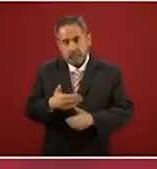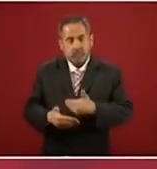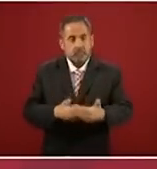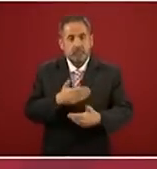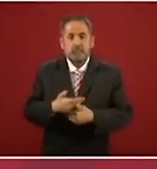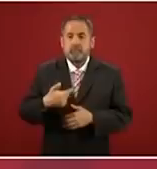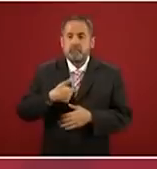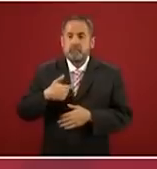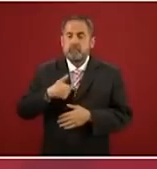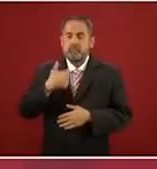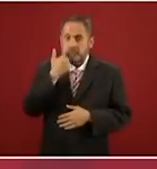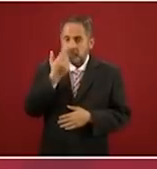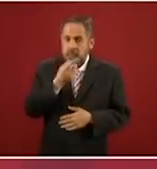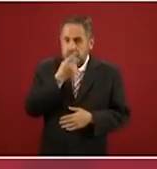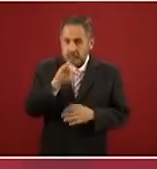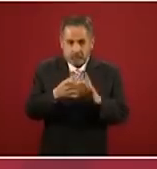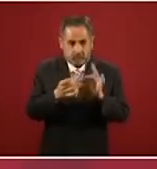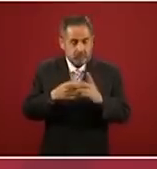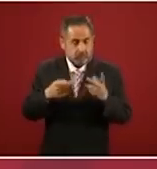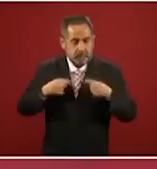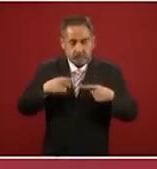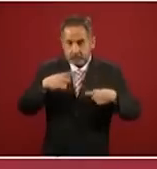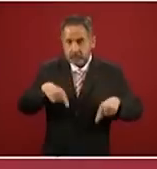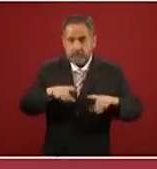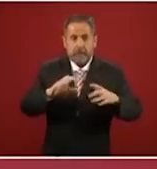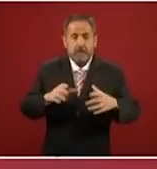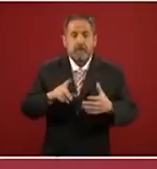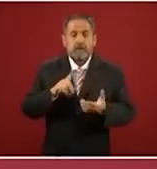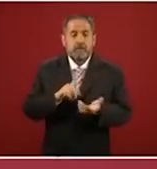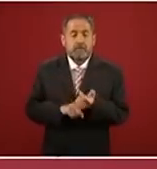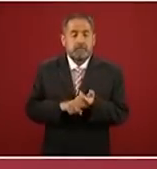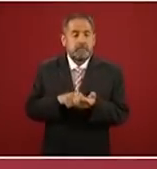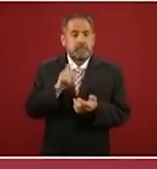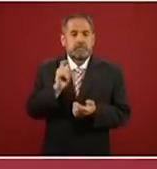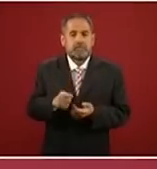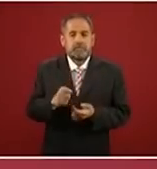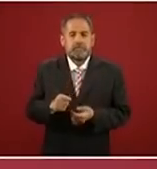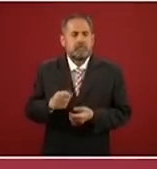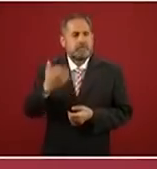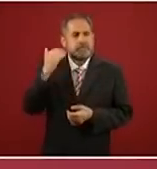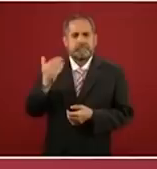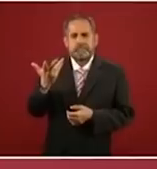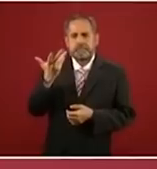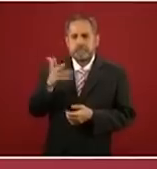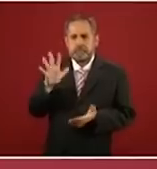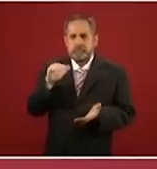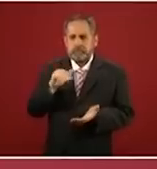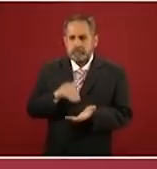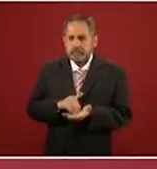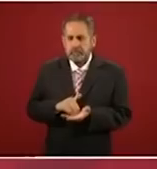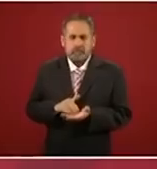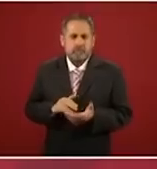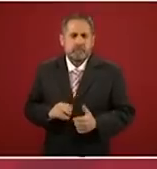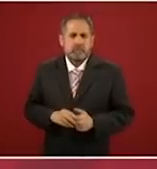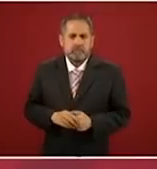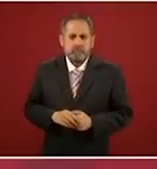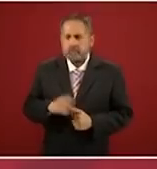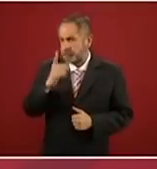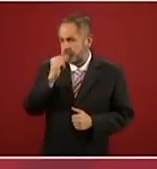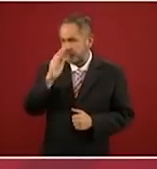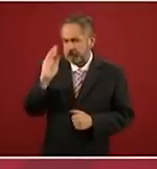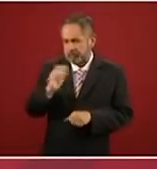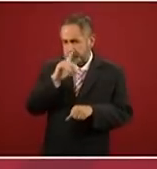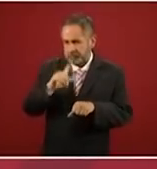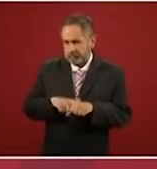nada más quiero decirle a la gente que teníamos 10.000 efectivos de la policía